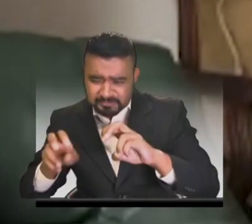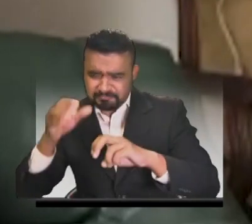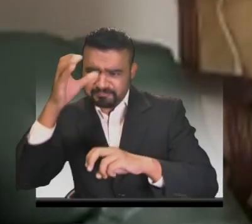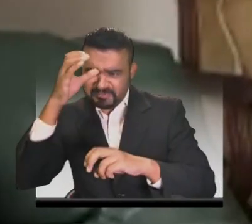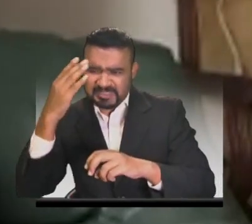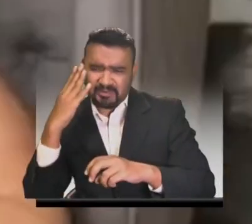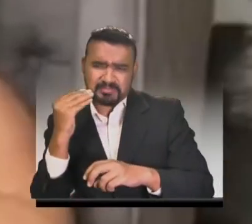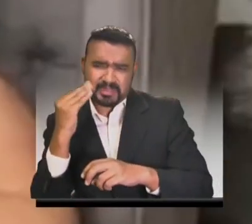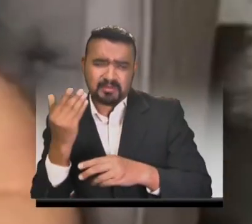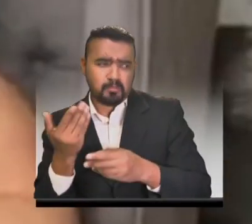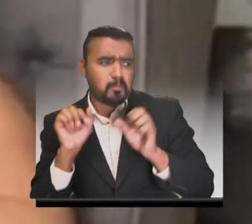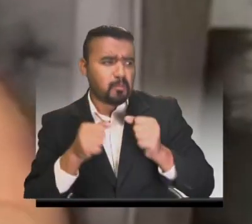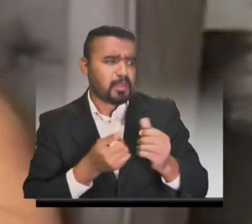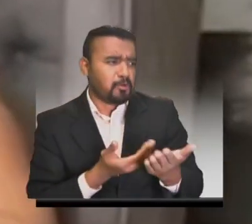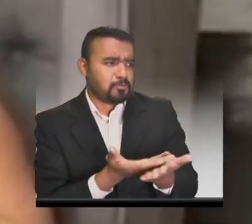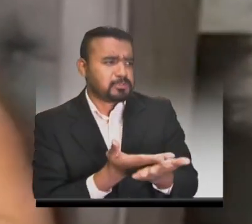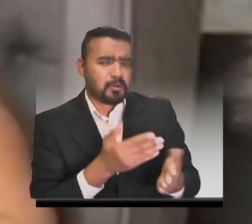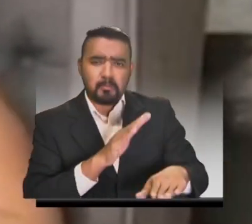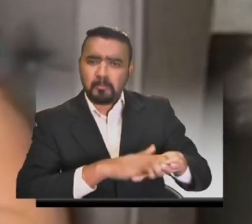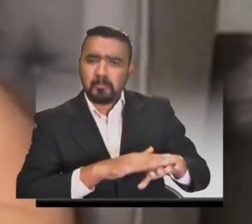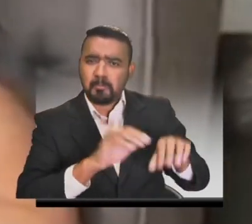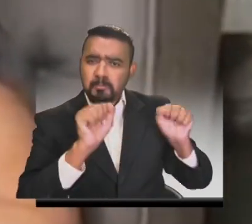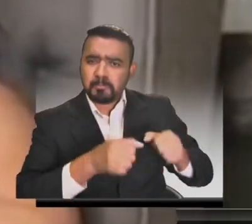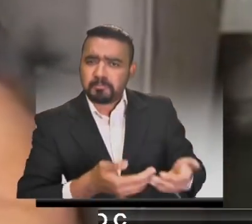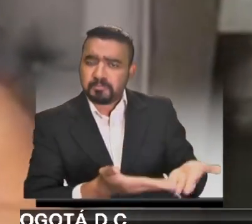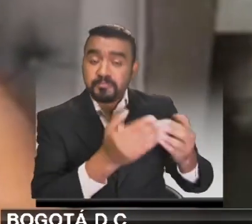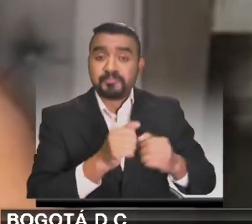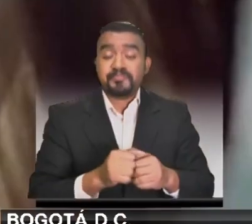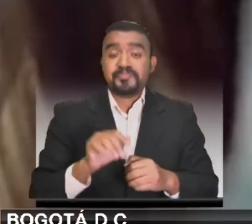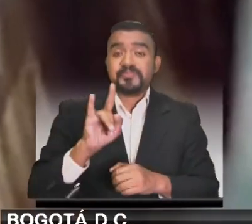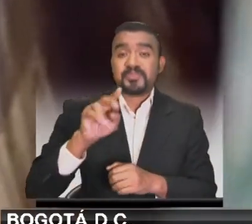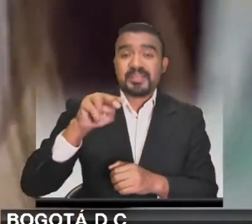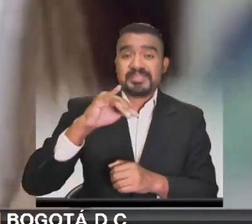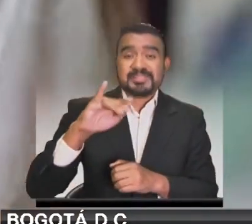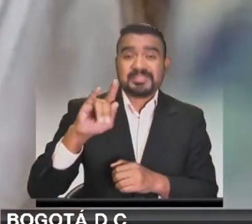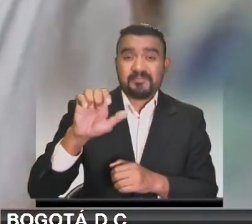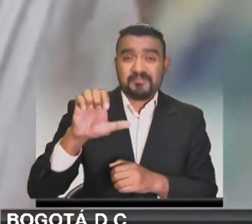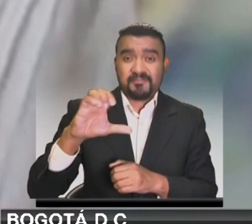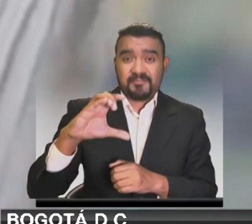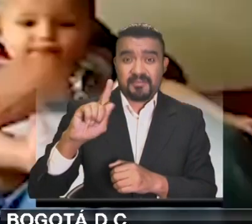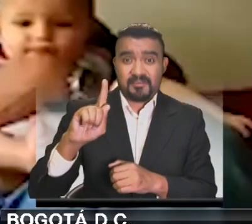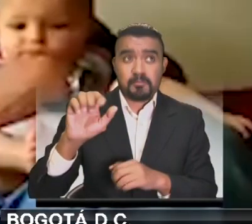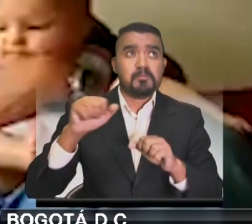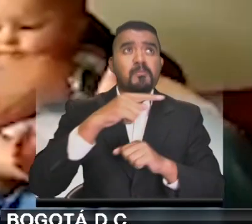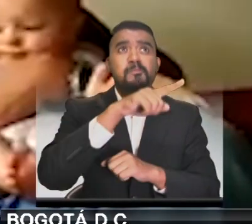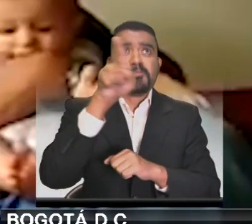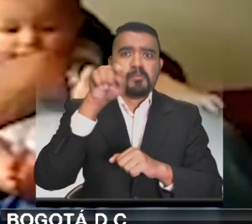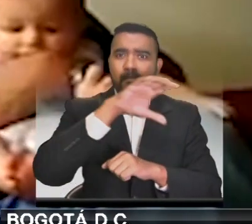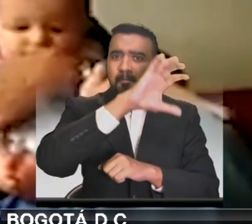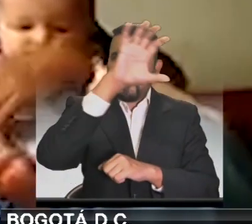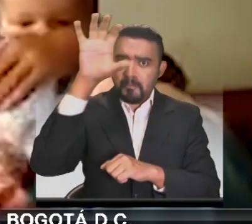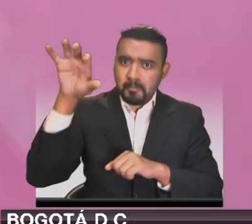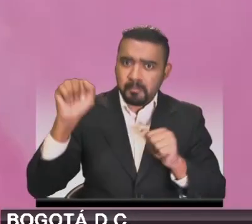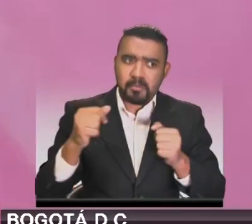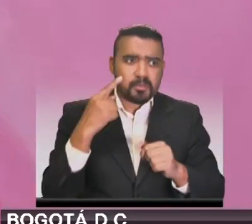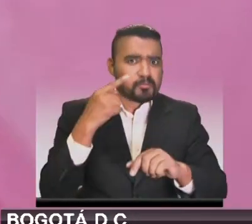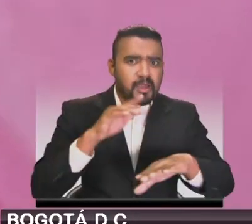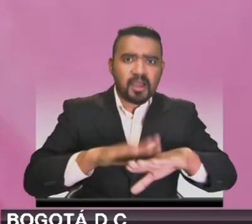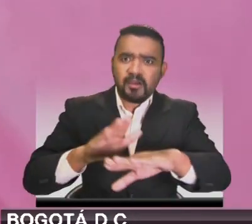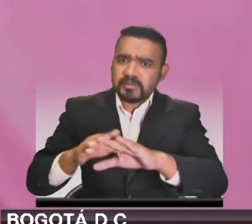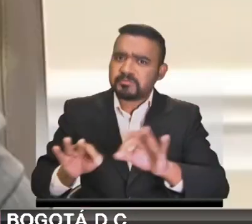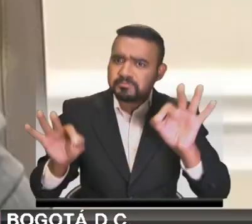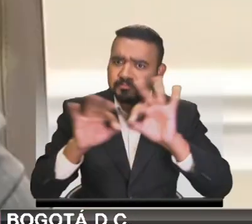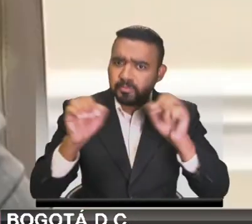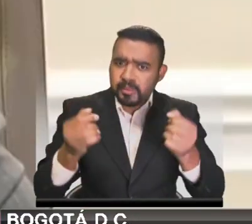Nacional y organizaciones como la Liga de la Leche Materna en Colombia recomiendan mantener la lactancia materna aún en tiempos de